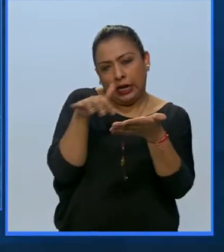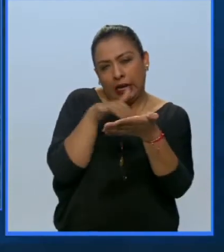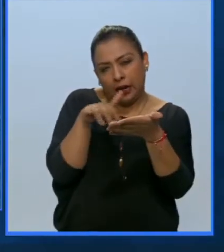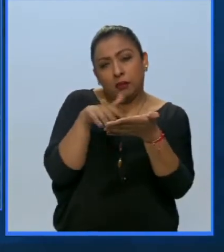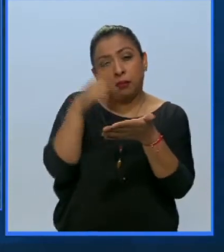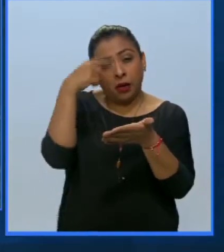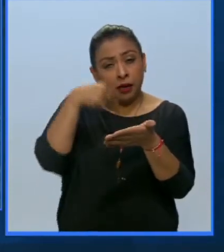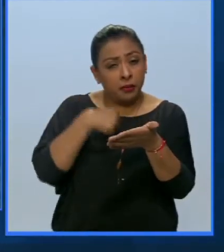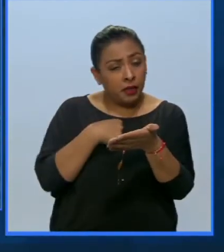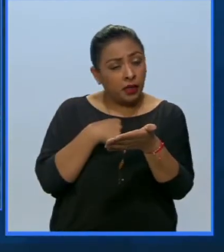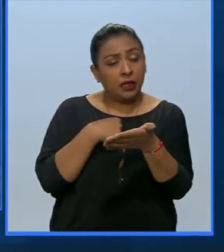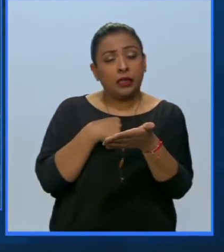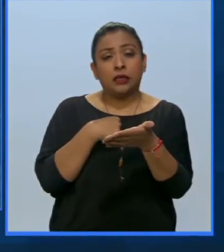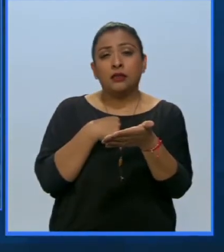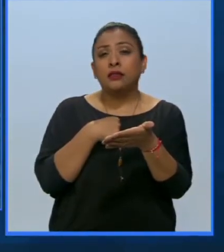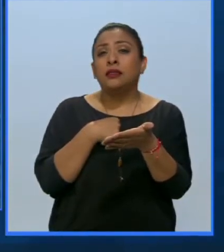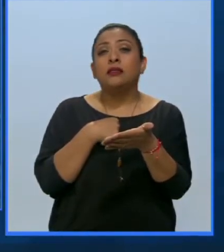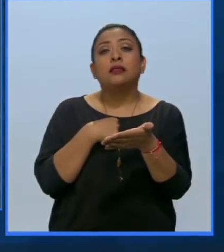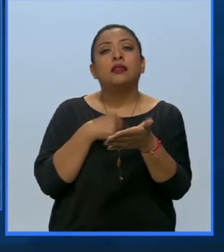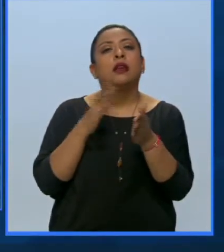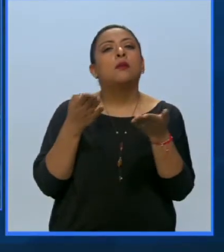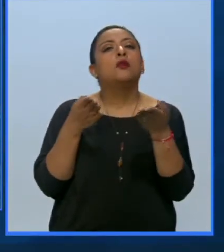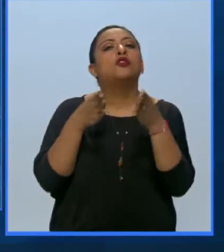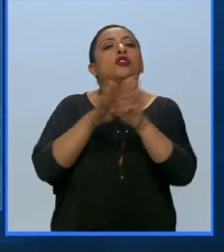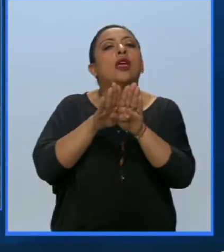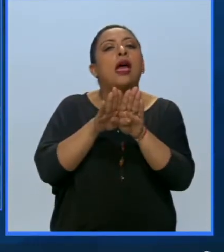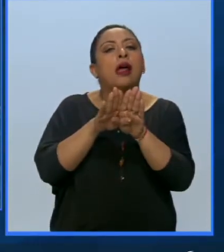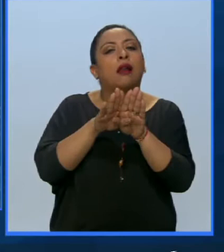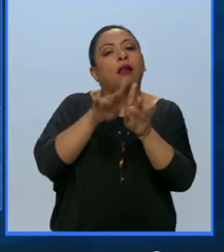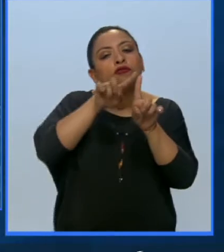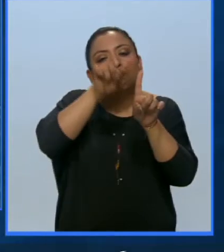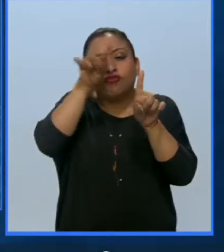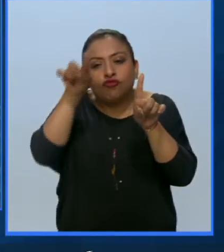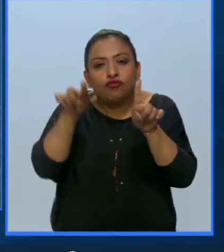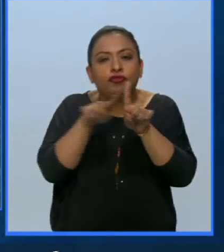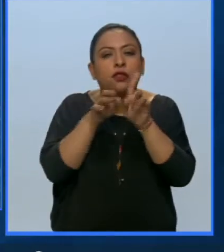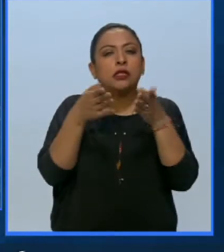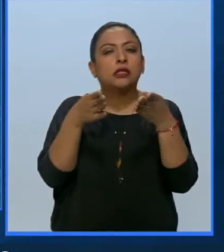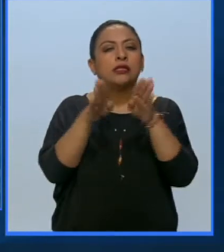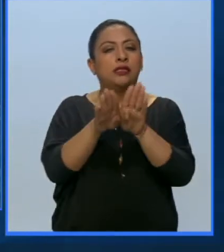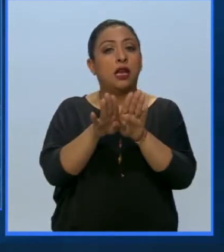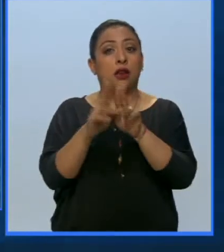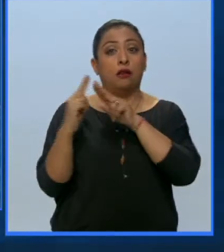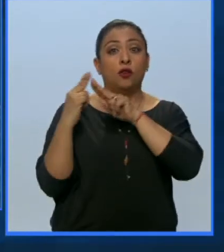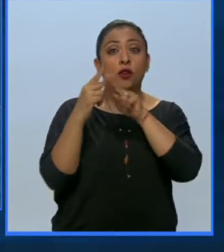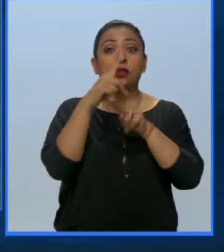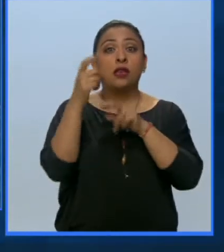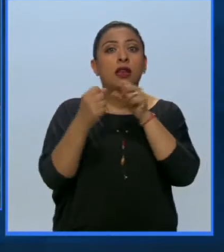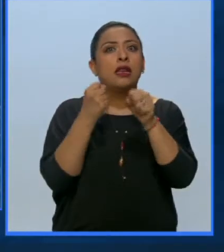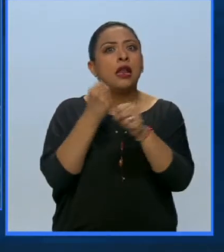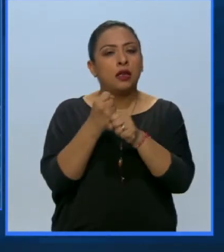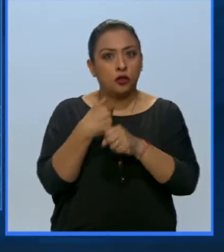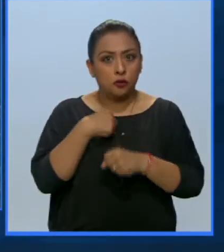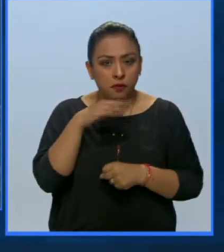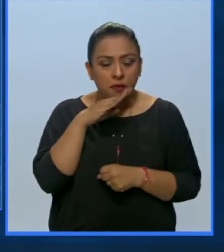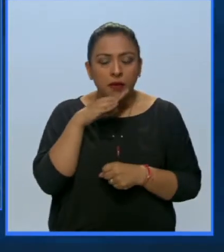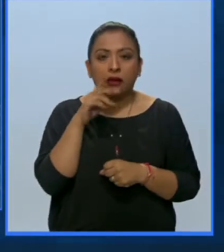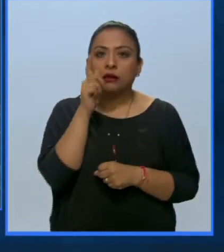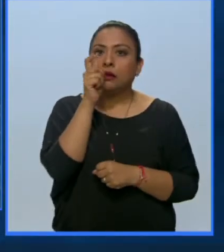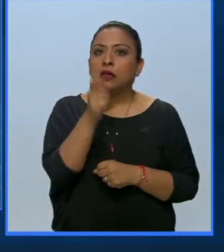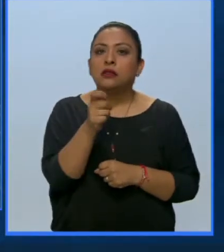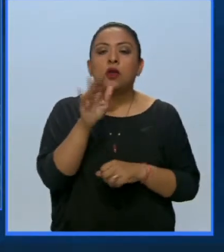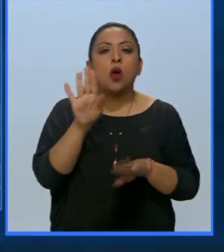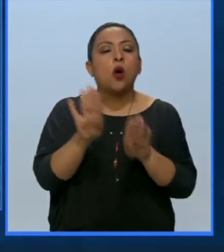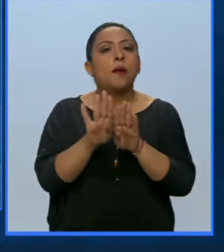para mí es el, ya es el cierre de un ciclo. Entonces, el centenario de mi mamá significa terminar